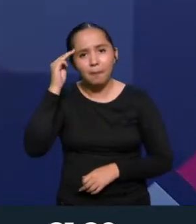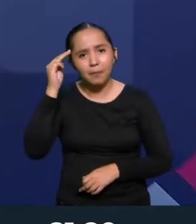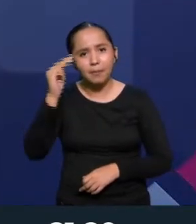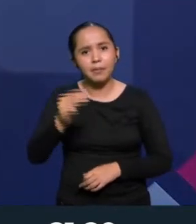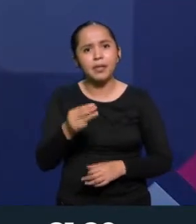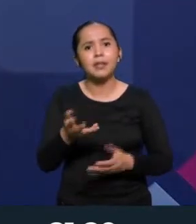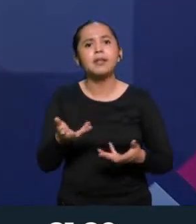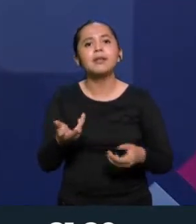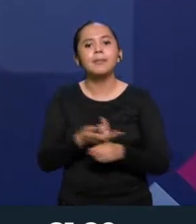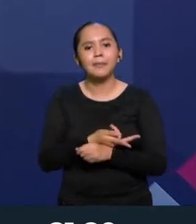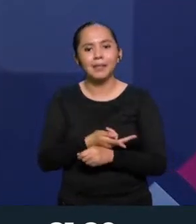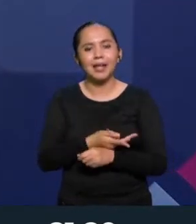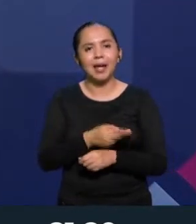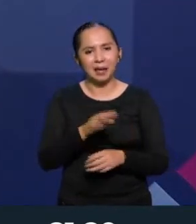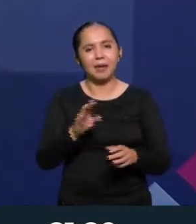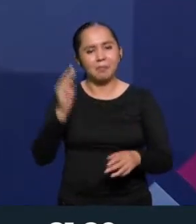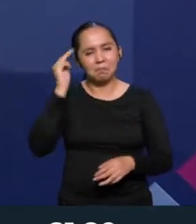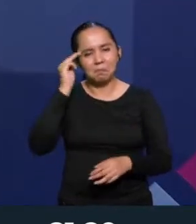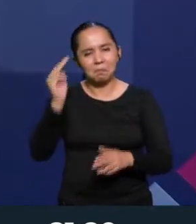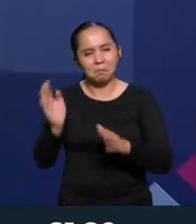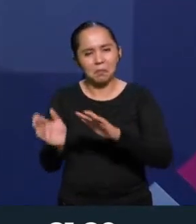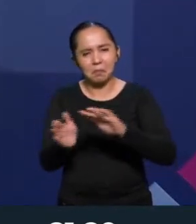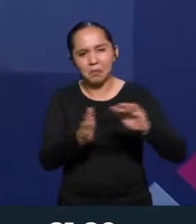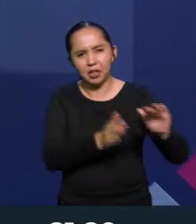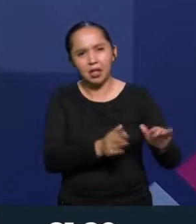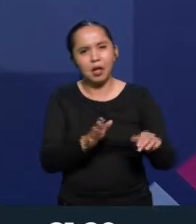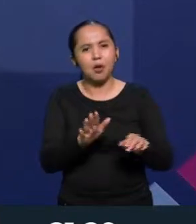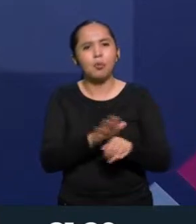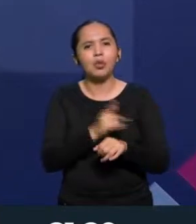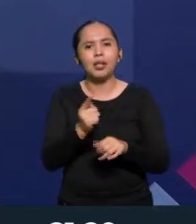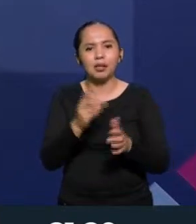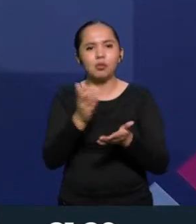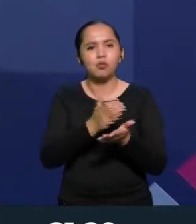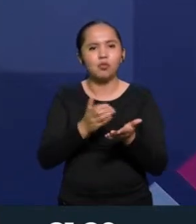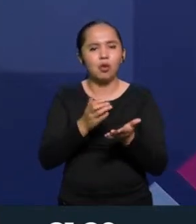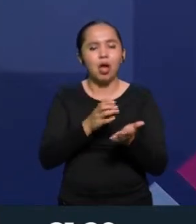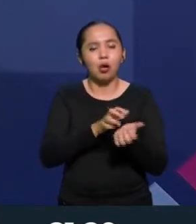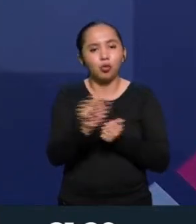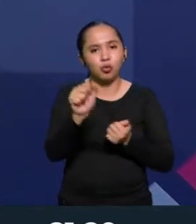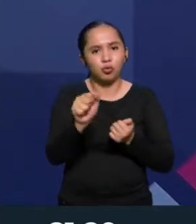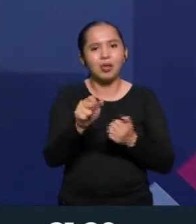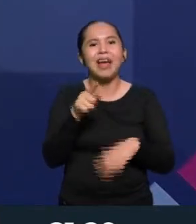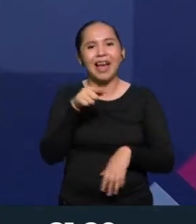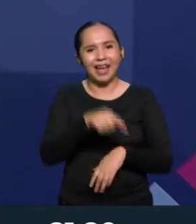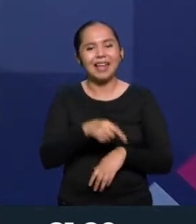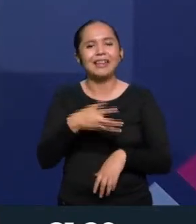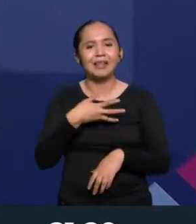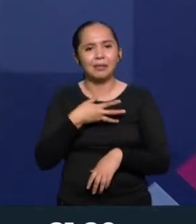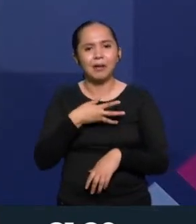Corte? Separamos a los ministros porque ellos a nivel Constitución tienen el derecho a una pensión